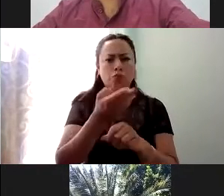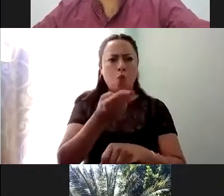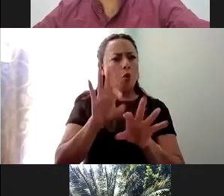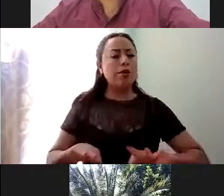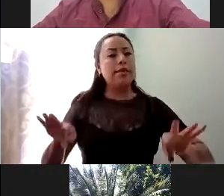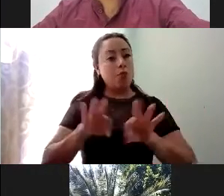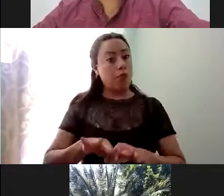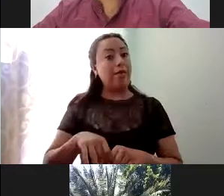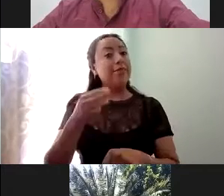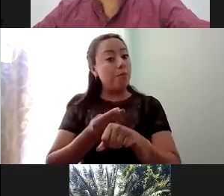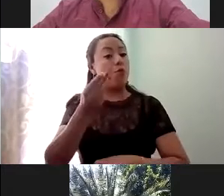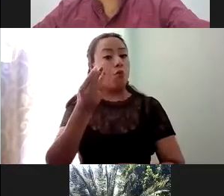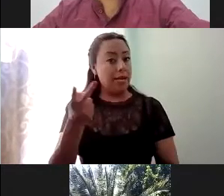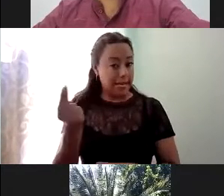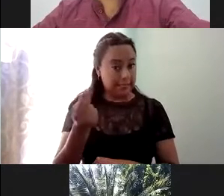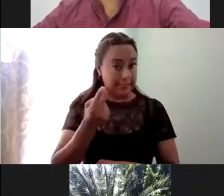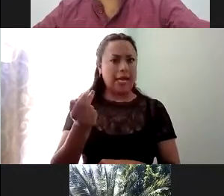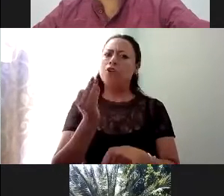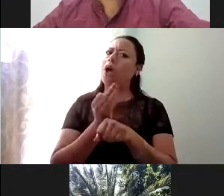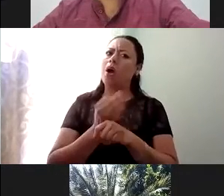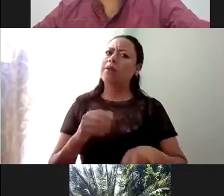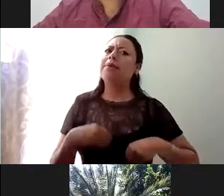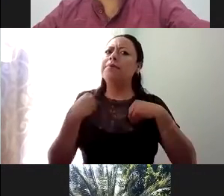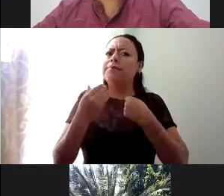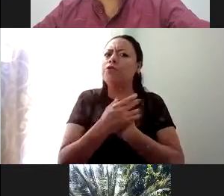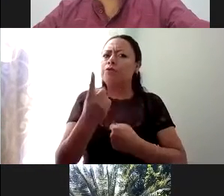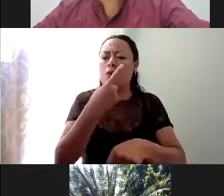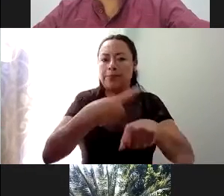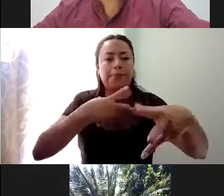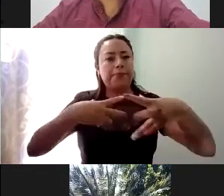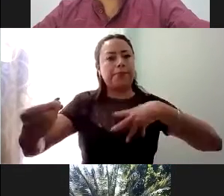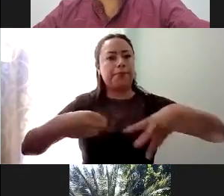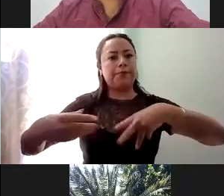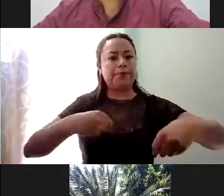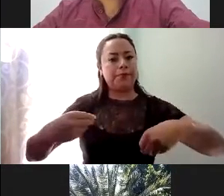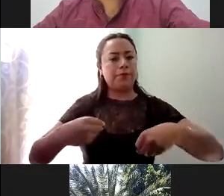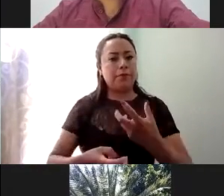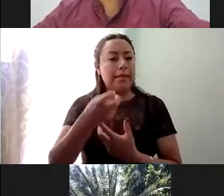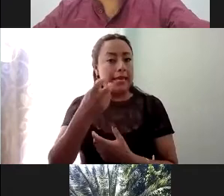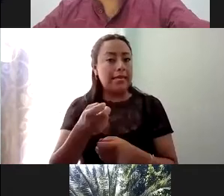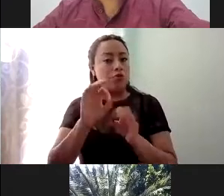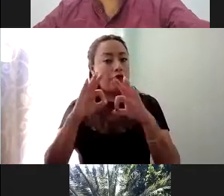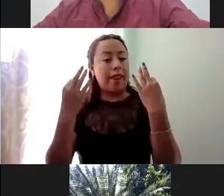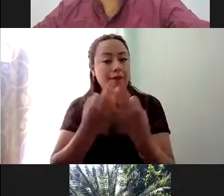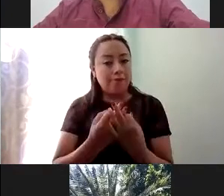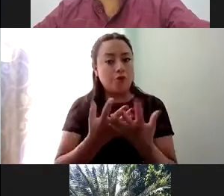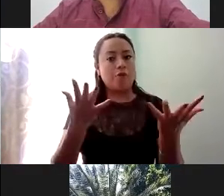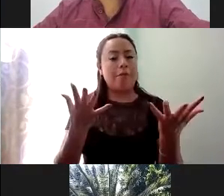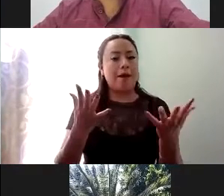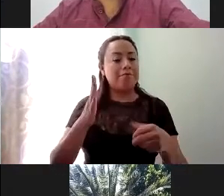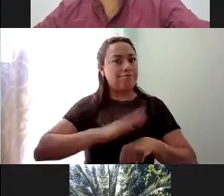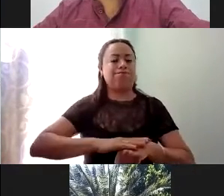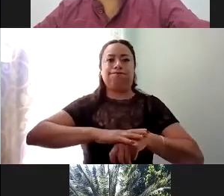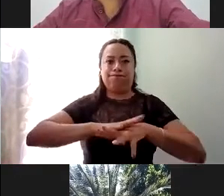Ahora lo vivimos gracias a la pandemia, pero ahora lo vivimos de una manera exacerbada, una manera exponencial que también